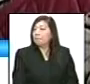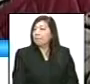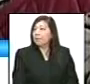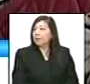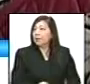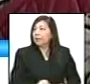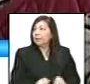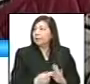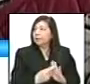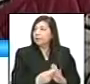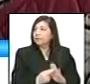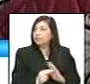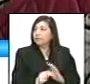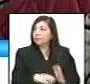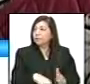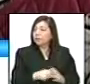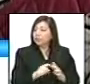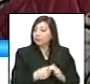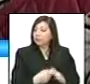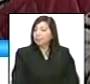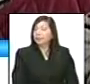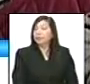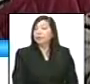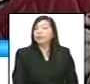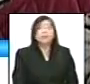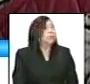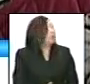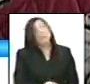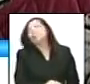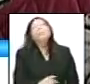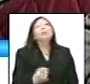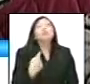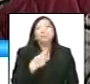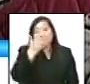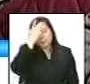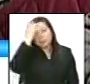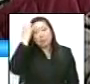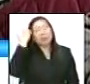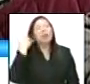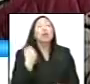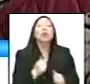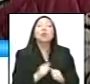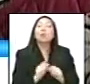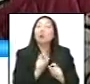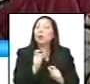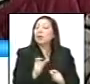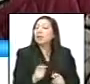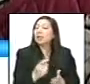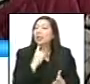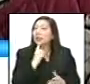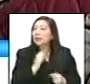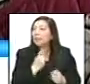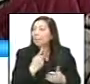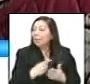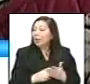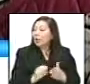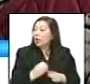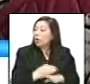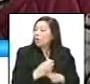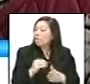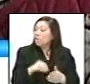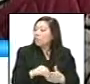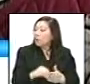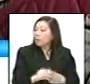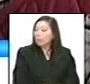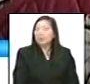el criterio de representación de pueblos originarios, no son criterios para el número de congresistas, son criterios para la conformación